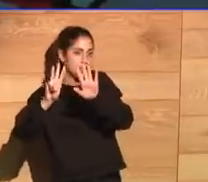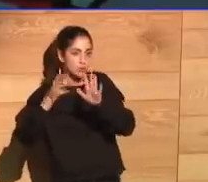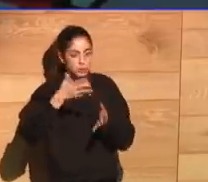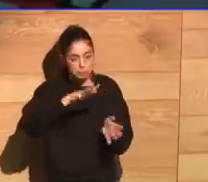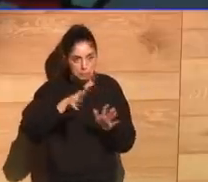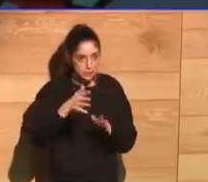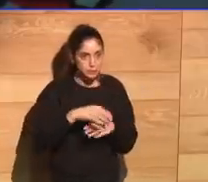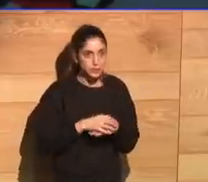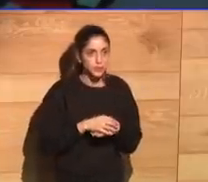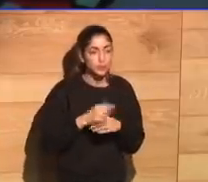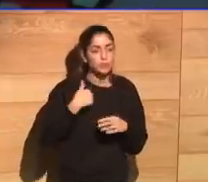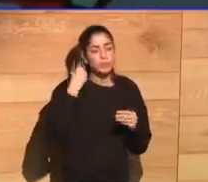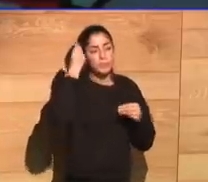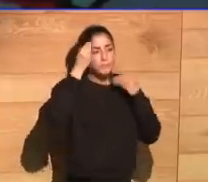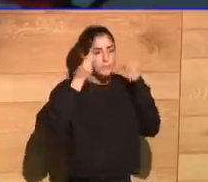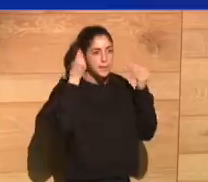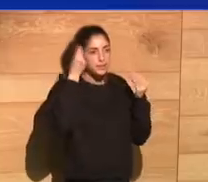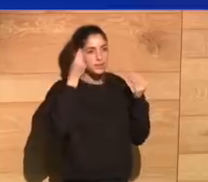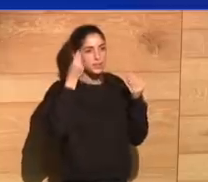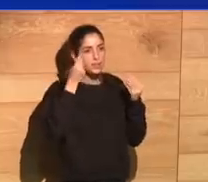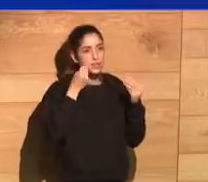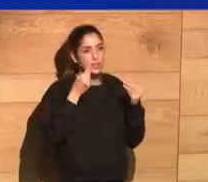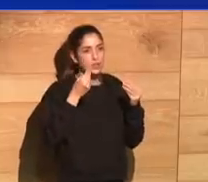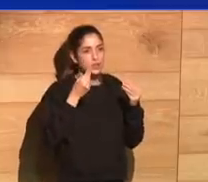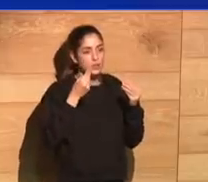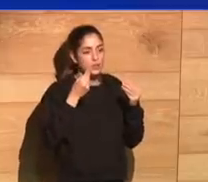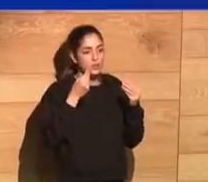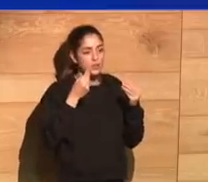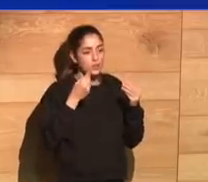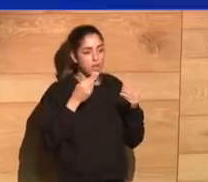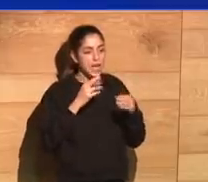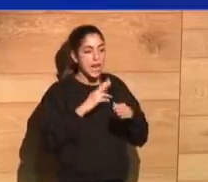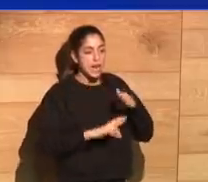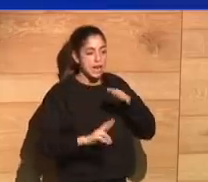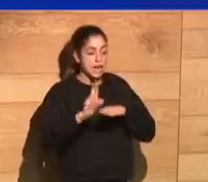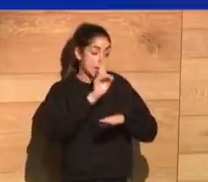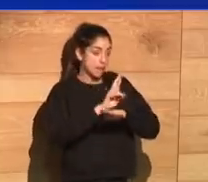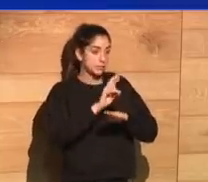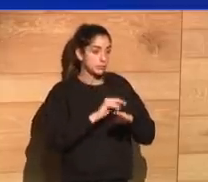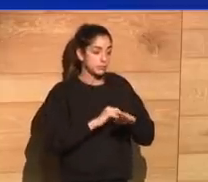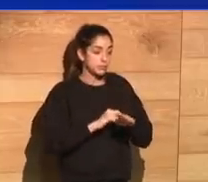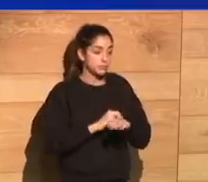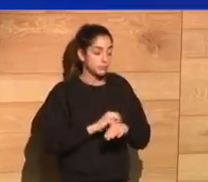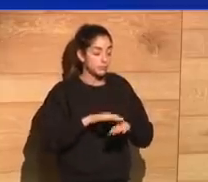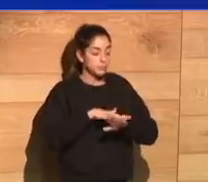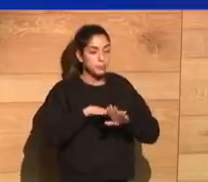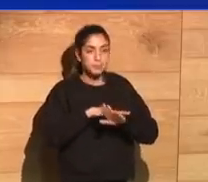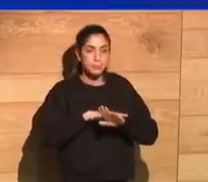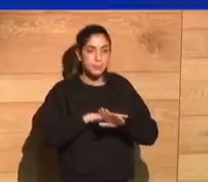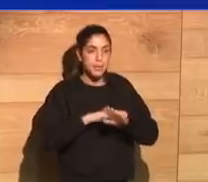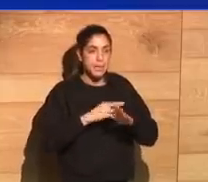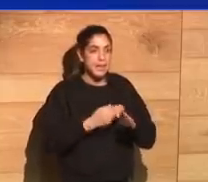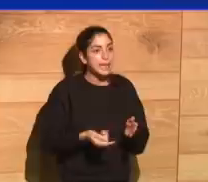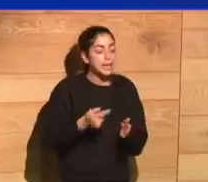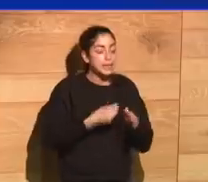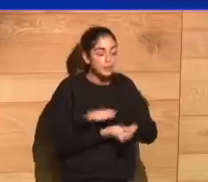Marlon Brando había tenido una resurrección dorada, porque en realidad estaba muy de capa caída antes del Padrino. Y de hecho ningún gran actor